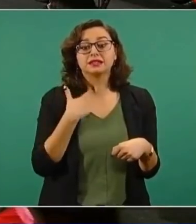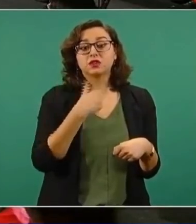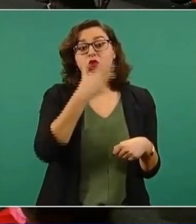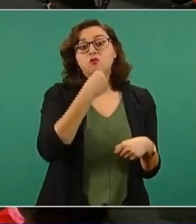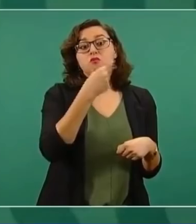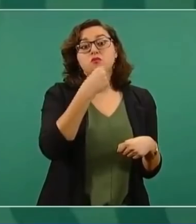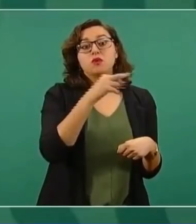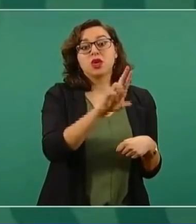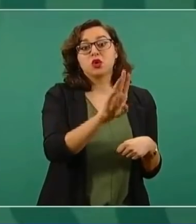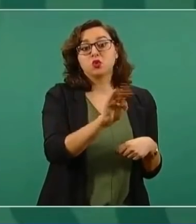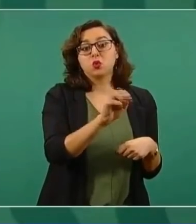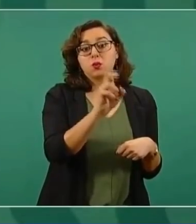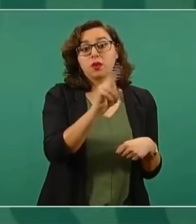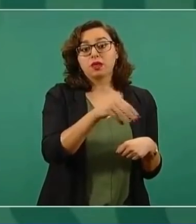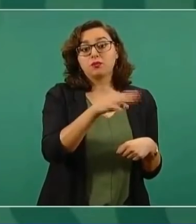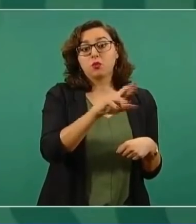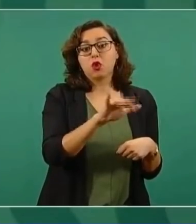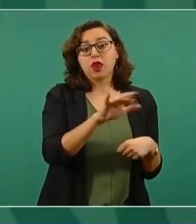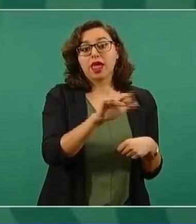Rubén Moreira,